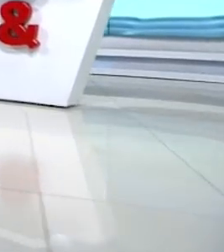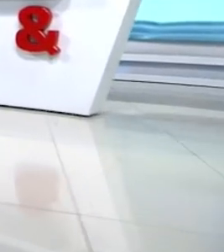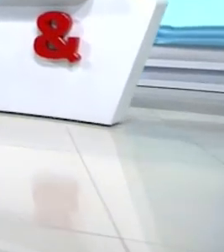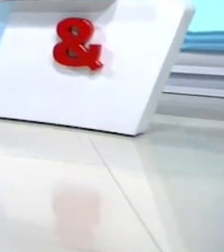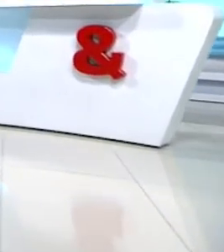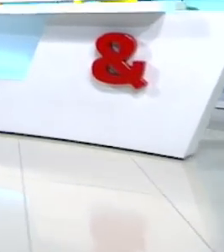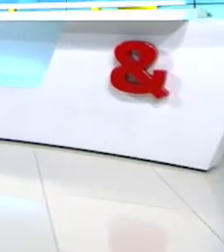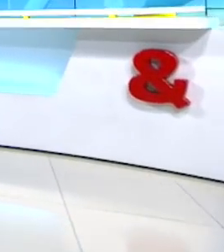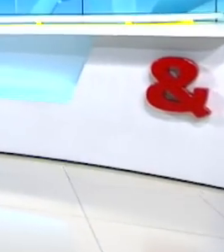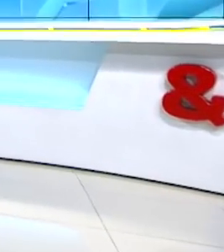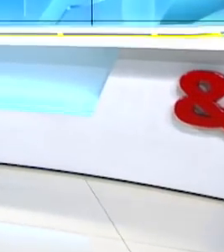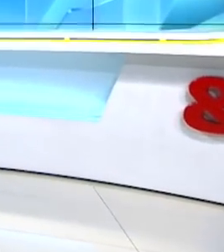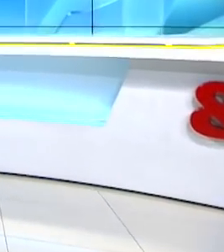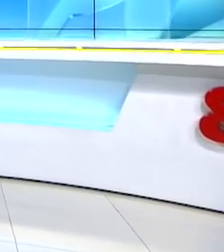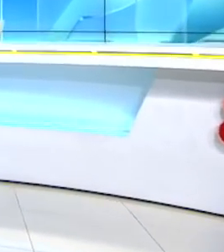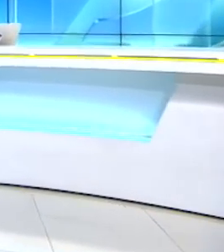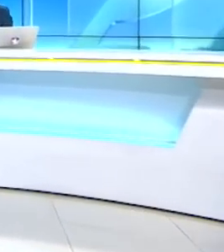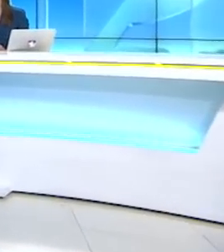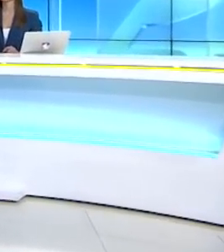Con Luisa Tobo.